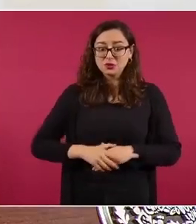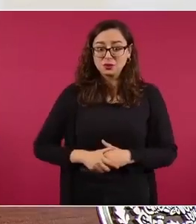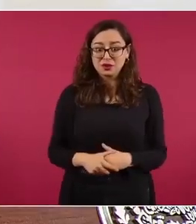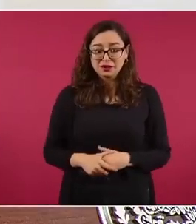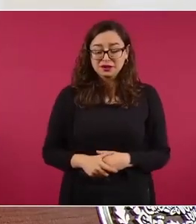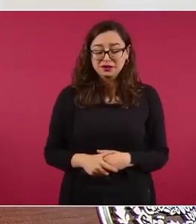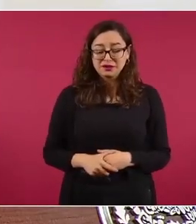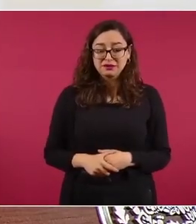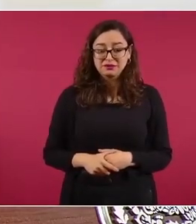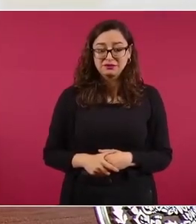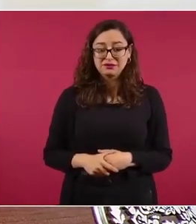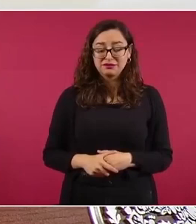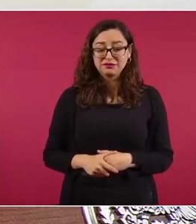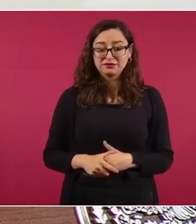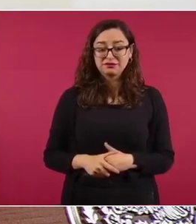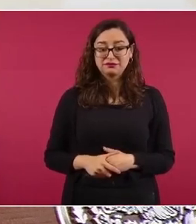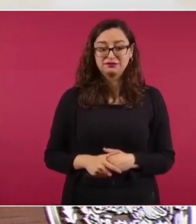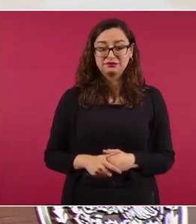y